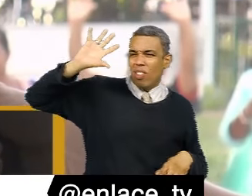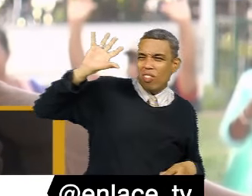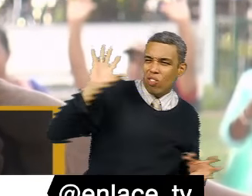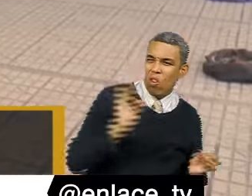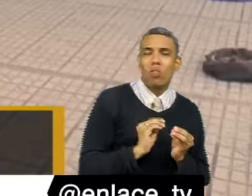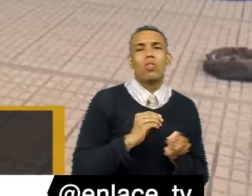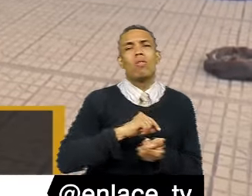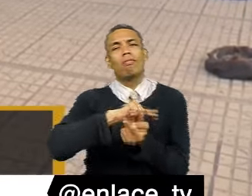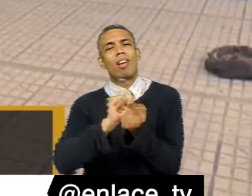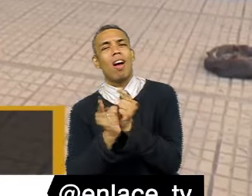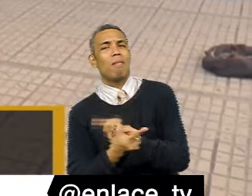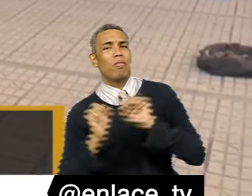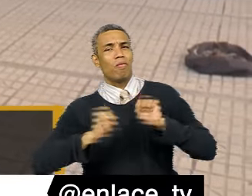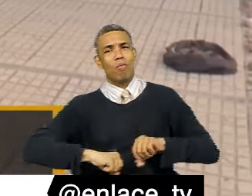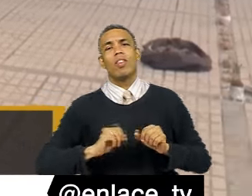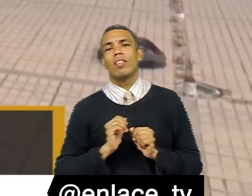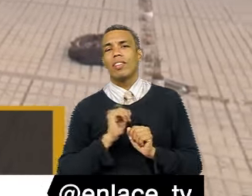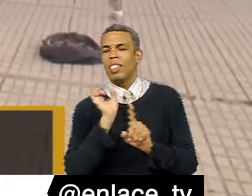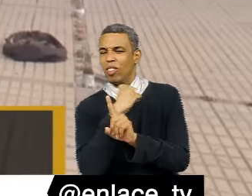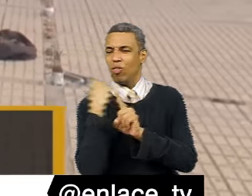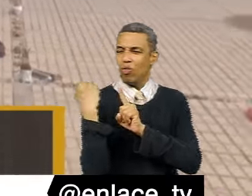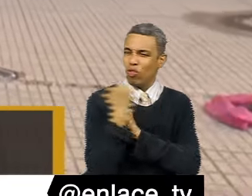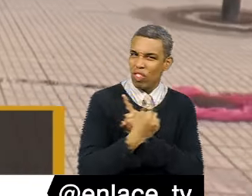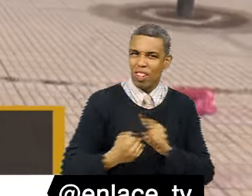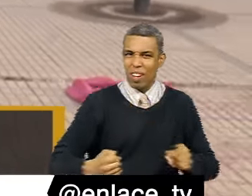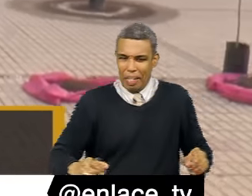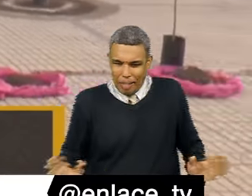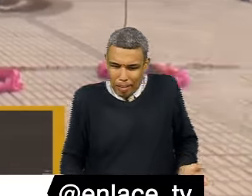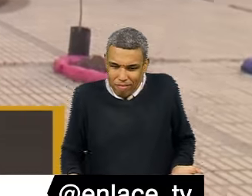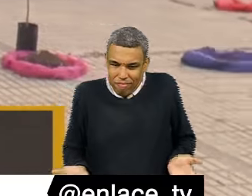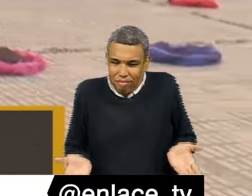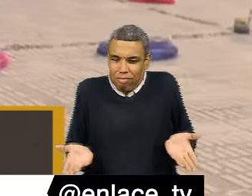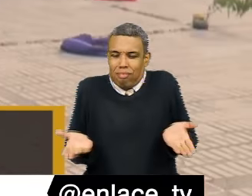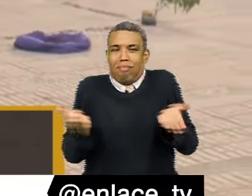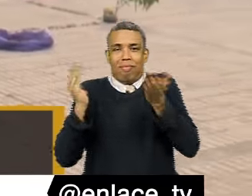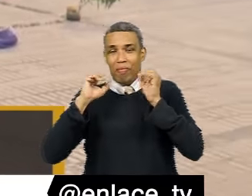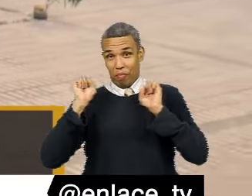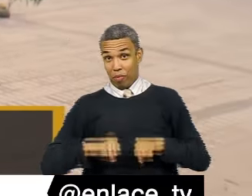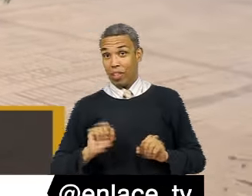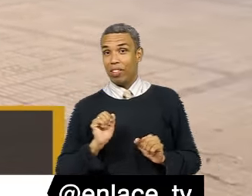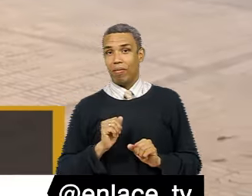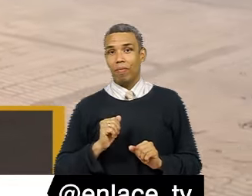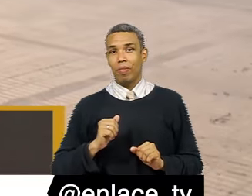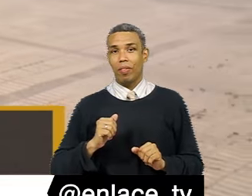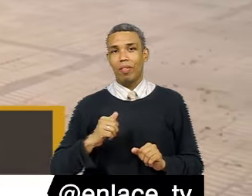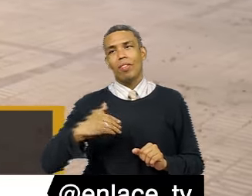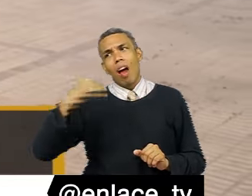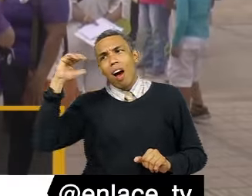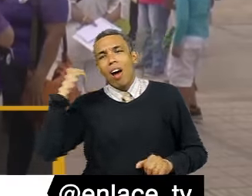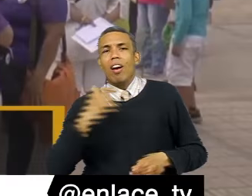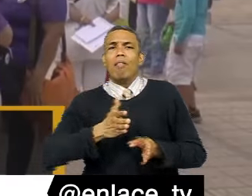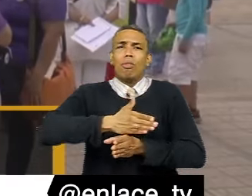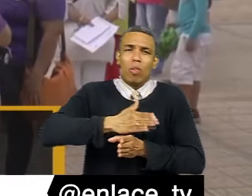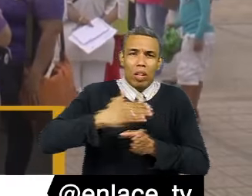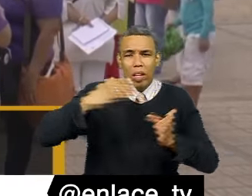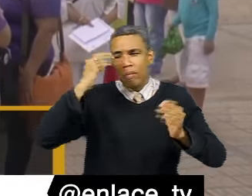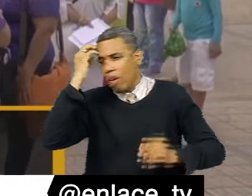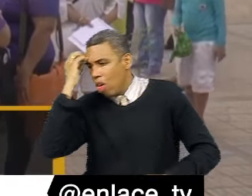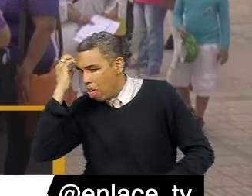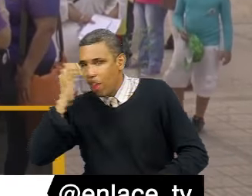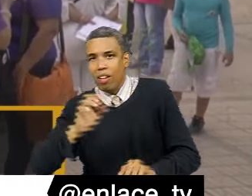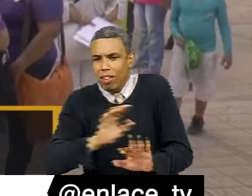tener un nuevo pacto social, empiece a ver de otra forma los problemas que realmente afectan el país y no